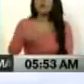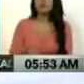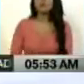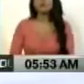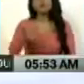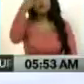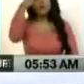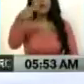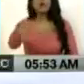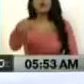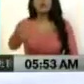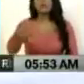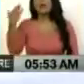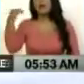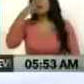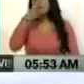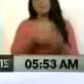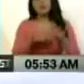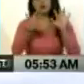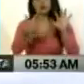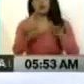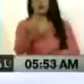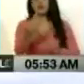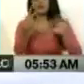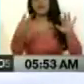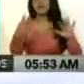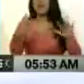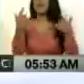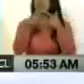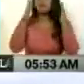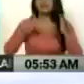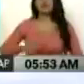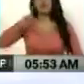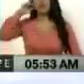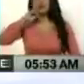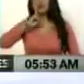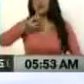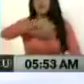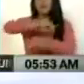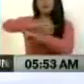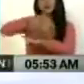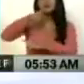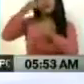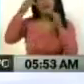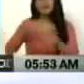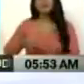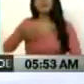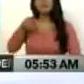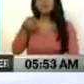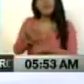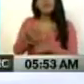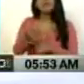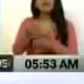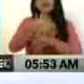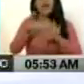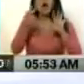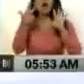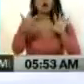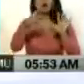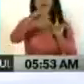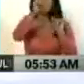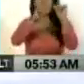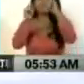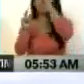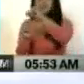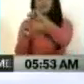en noviembre de 1817, el libertador Simón Bolívar ordena por decreto la incorporación de una octava estrella en la bandera de